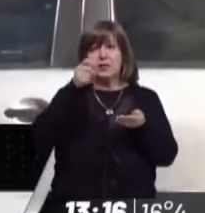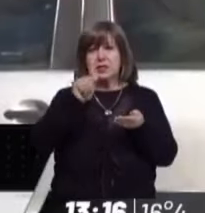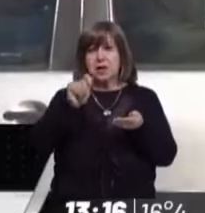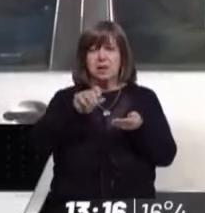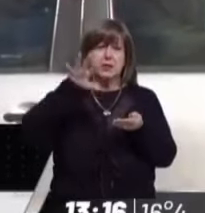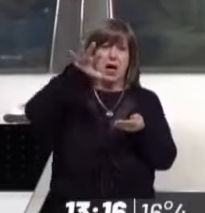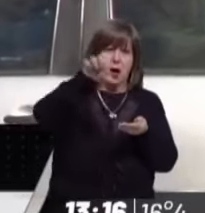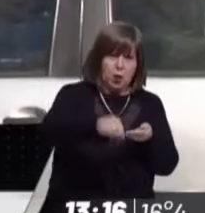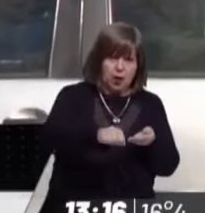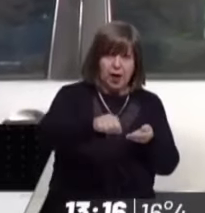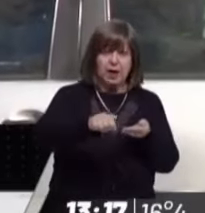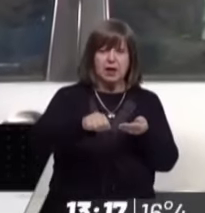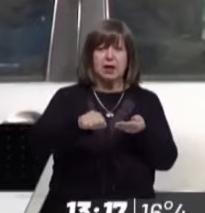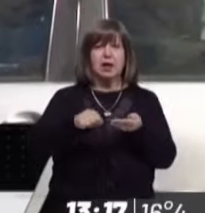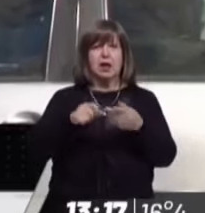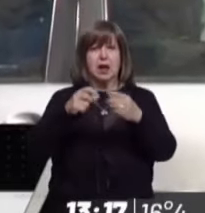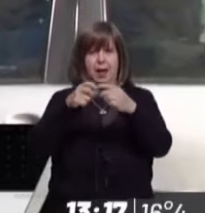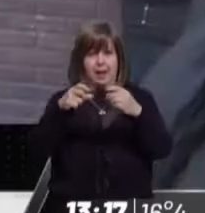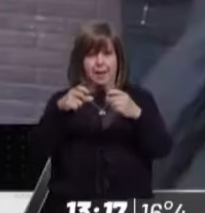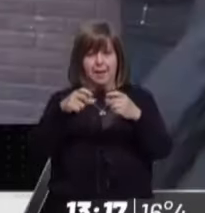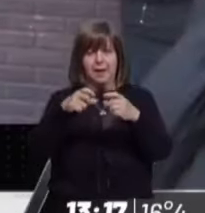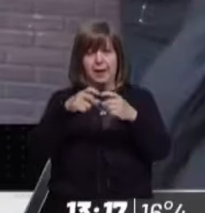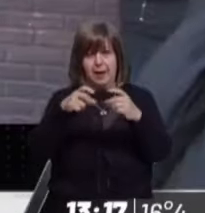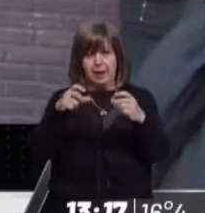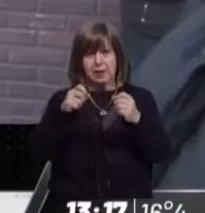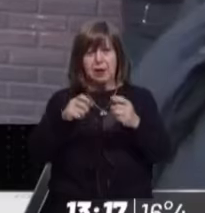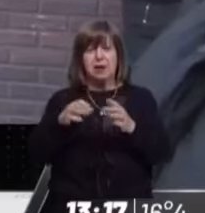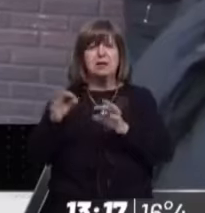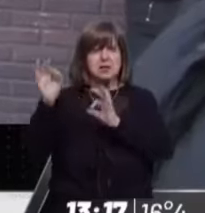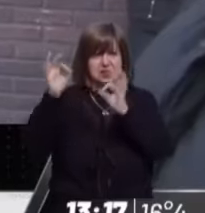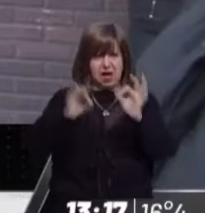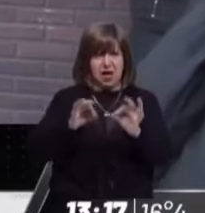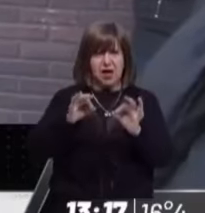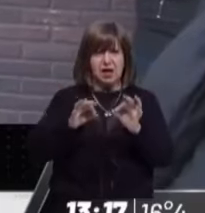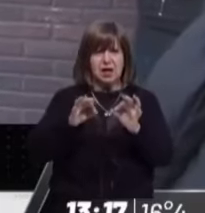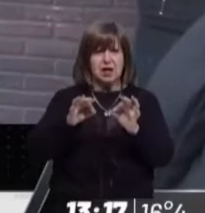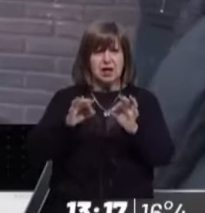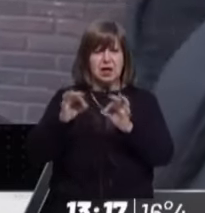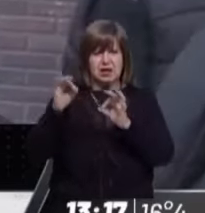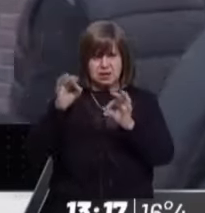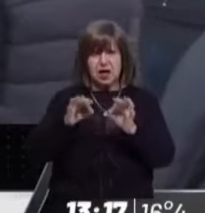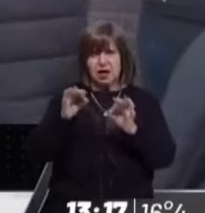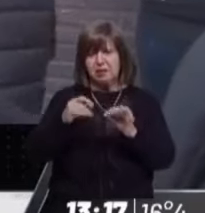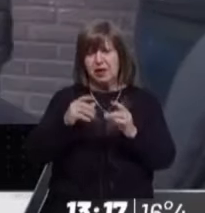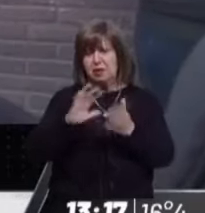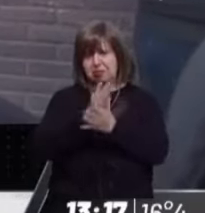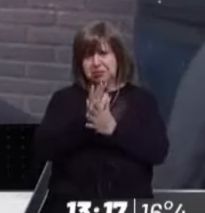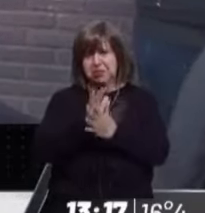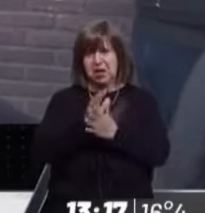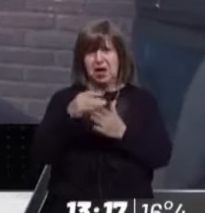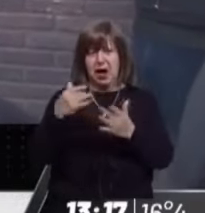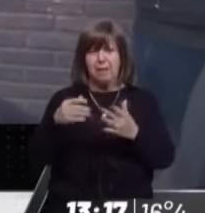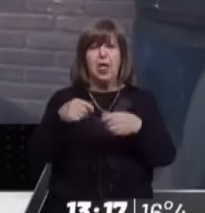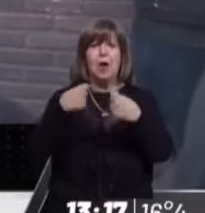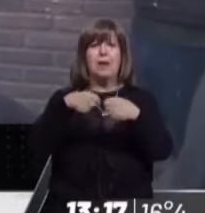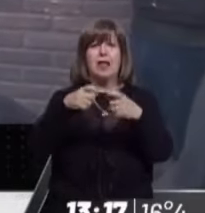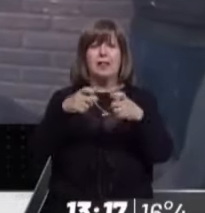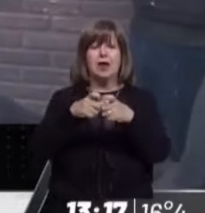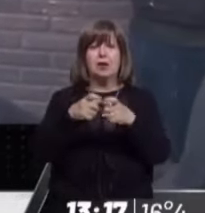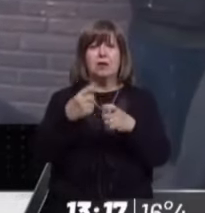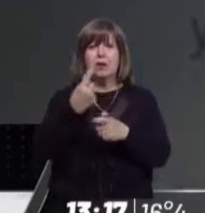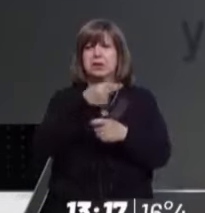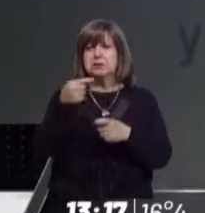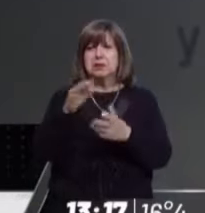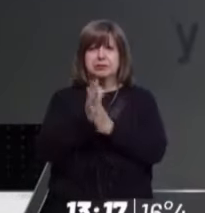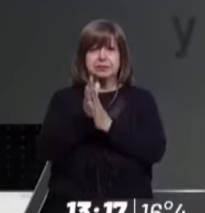2, 3, 6 meses. Pero ¿cuándo? Te lo cobran igual. Sí, te lo cobran igual. Sí, llegan. Algunas llegan y se las vuelan. Es así. Llegan los plásticos, pero no